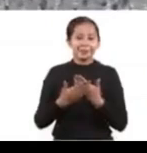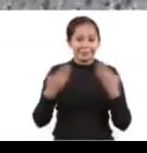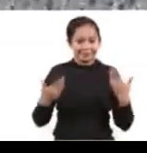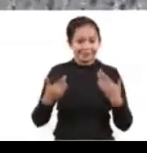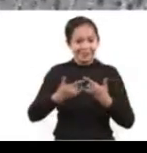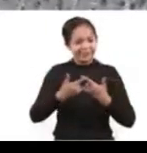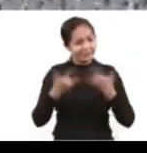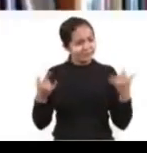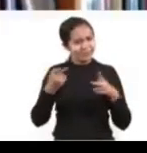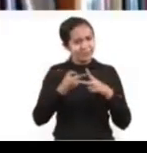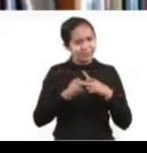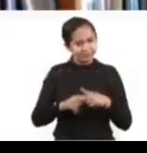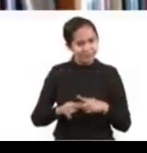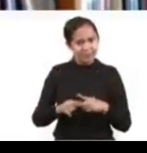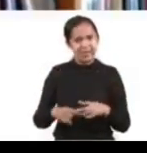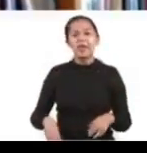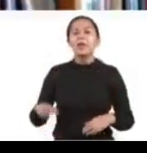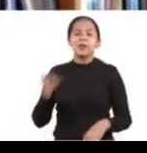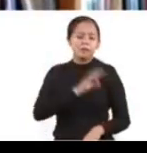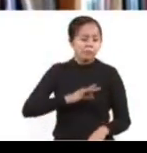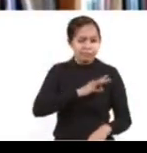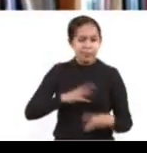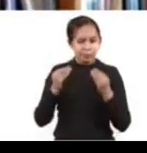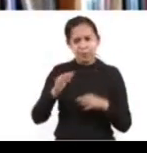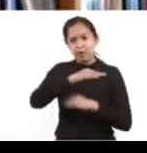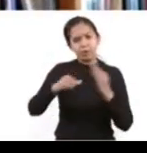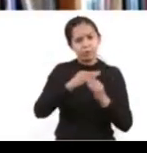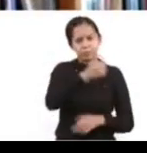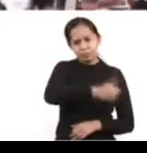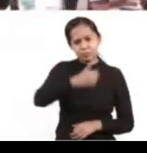hacer historia. Vamos por el knockout y muchas felicidades a todos y a todas.